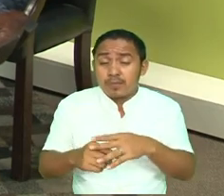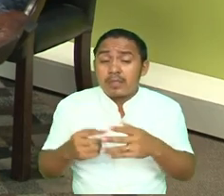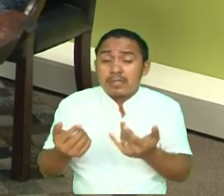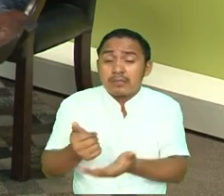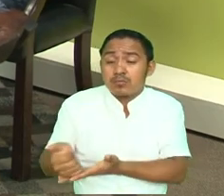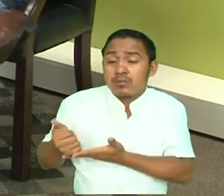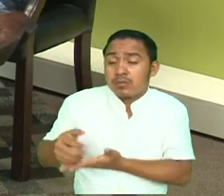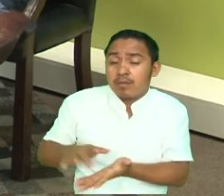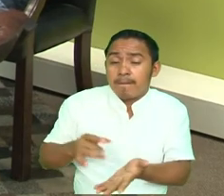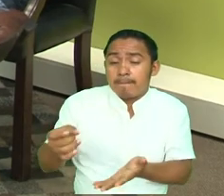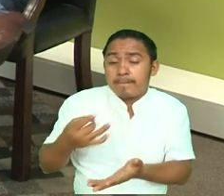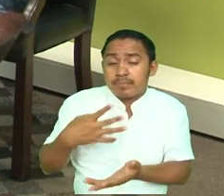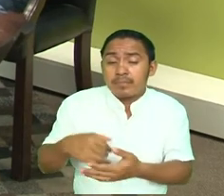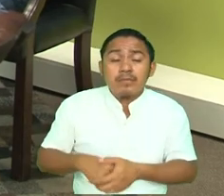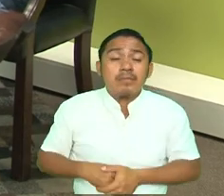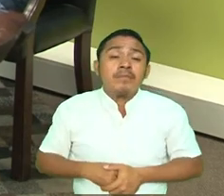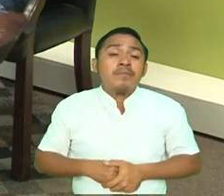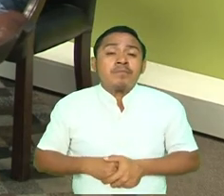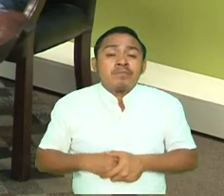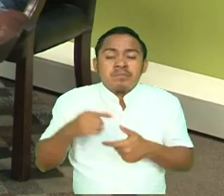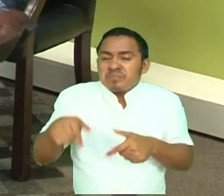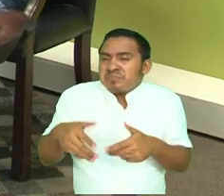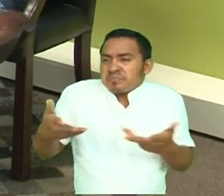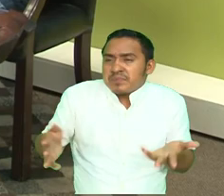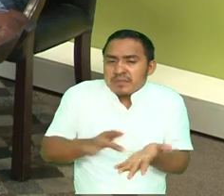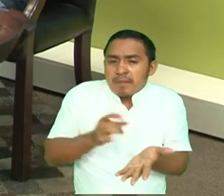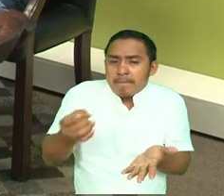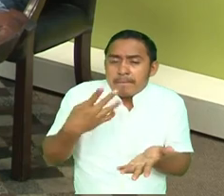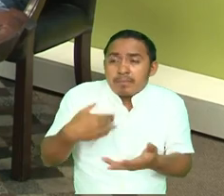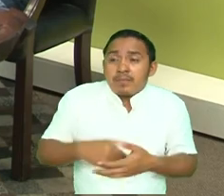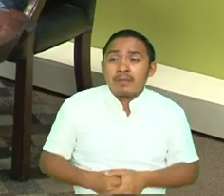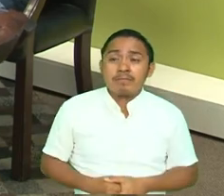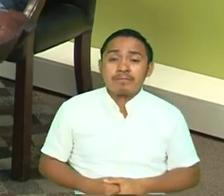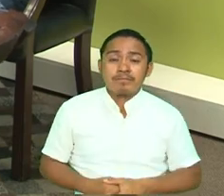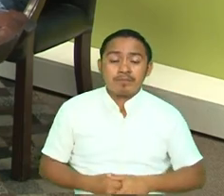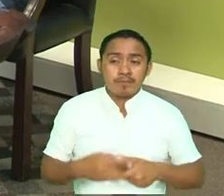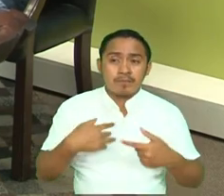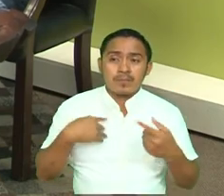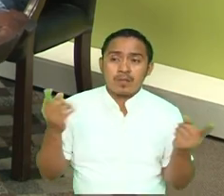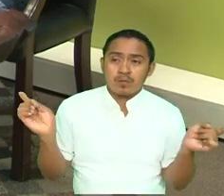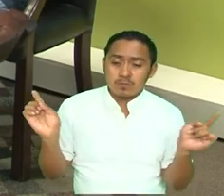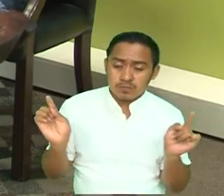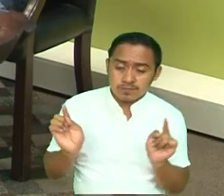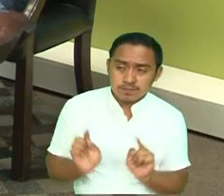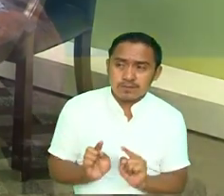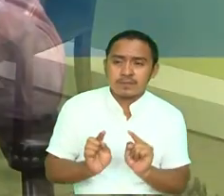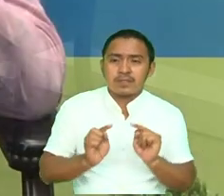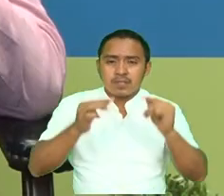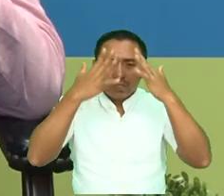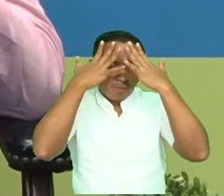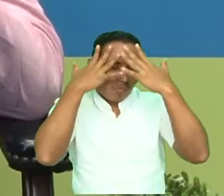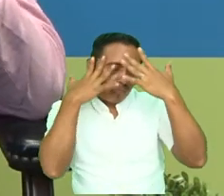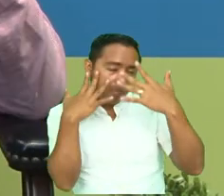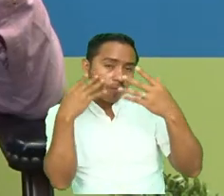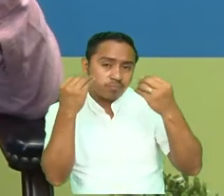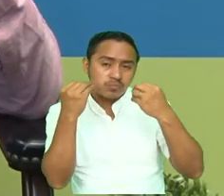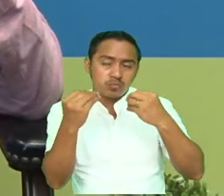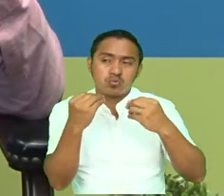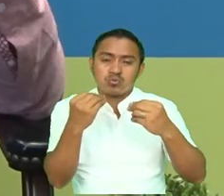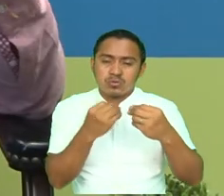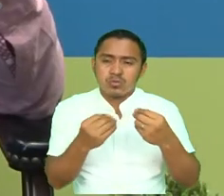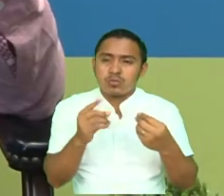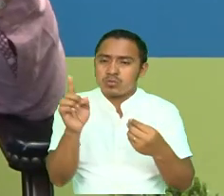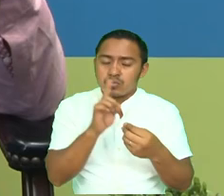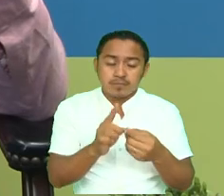glicopirrolato. Generalmente lo que ellas hacen es inhibir lo que es la producción del sudor, que no llegue ese transmisor